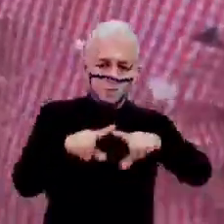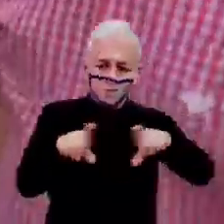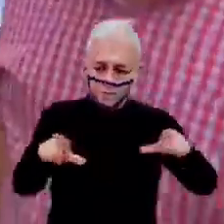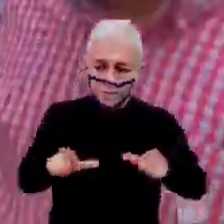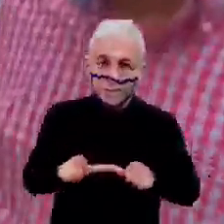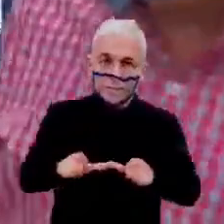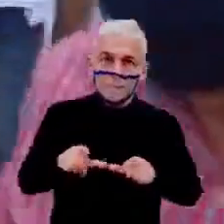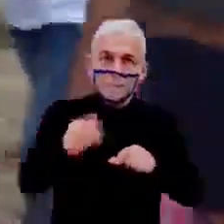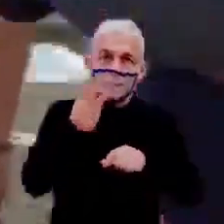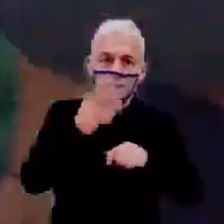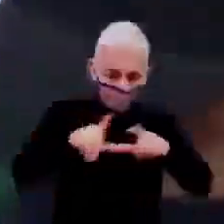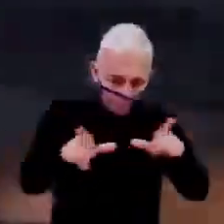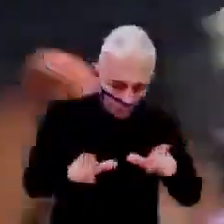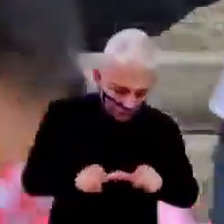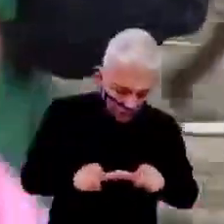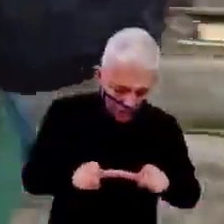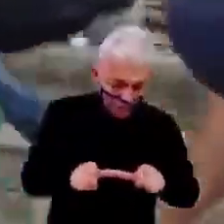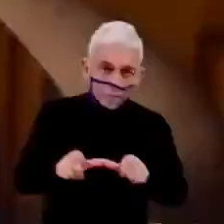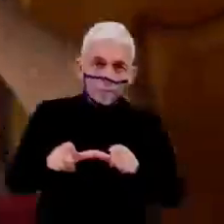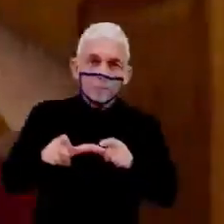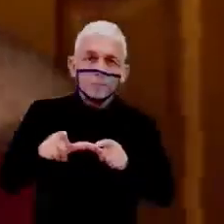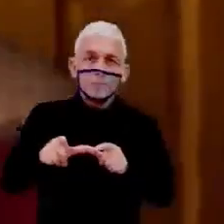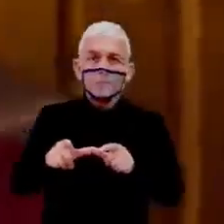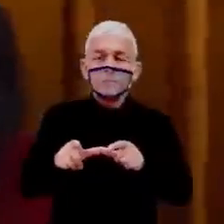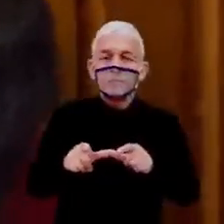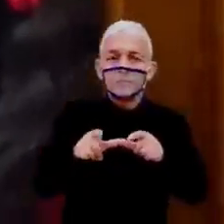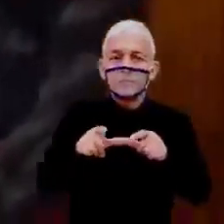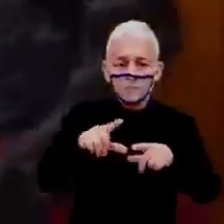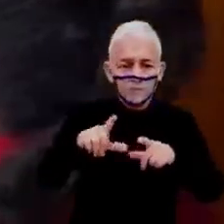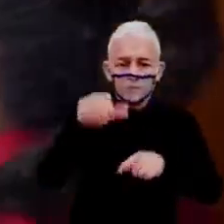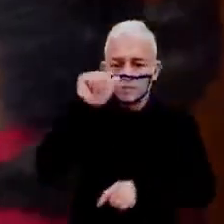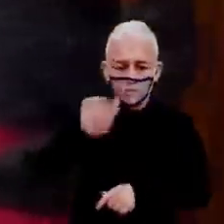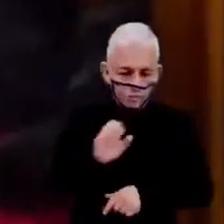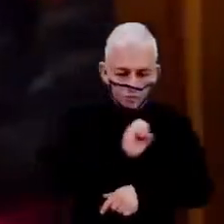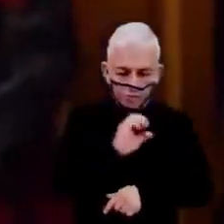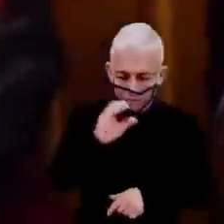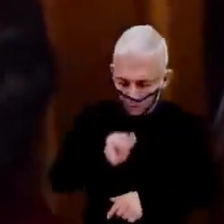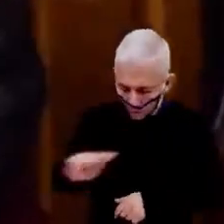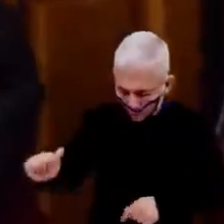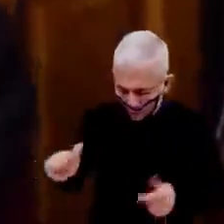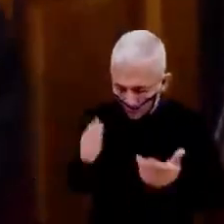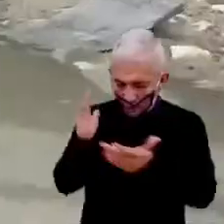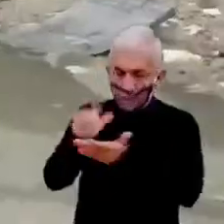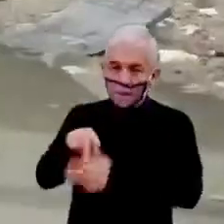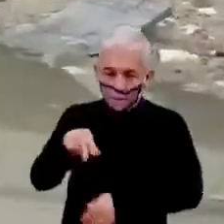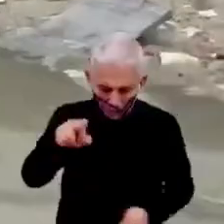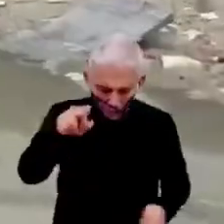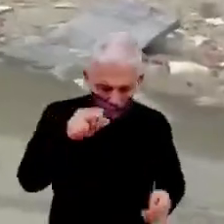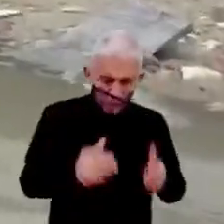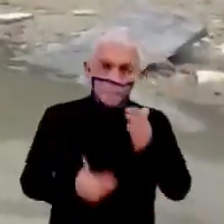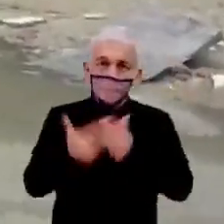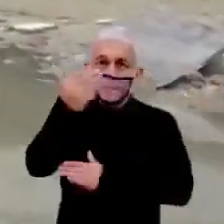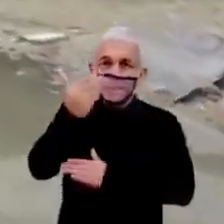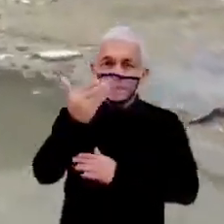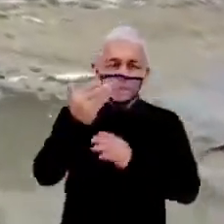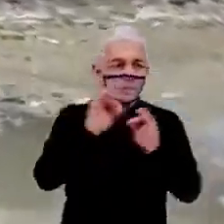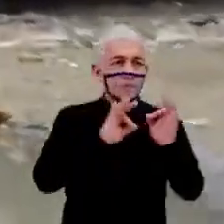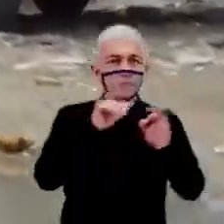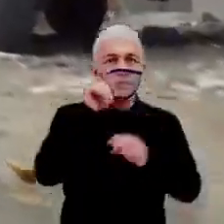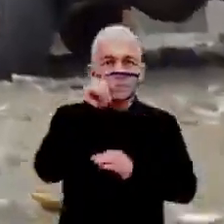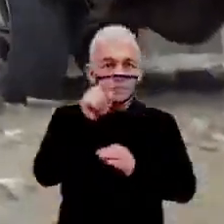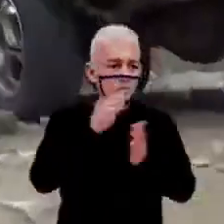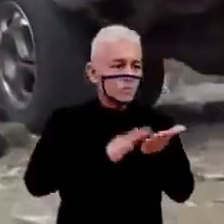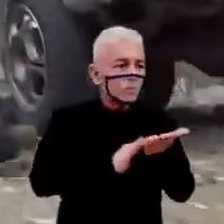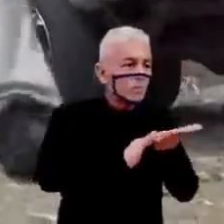de Metropolitana, Suroriente y Suroccidente, caminando y diciéndoles, en enero arranca tu anhelada